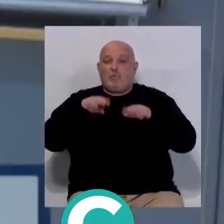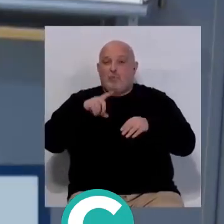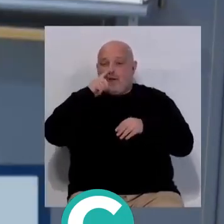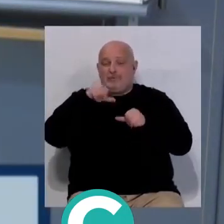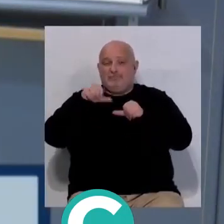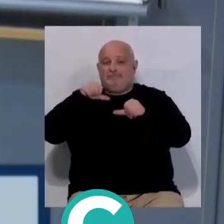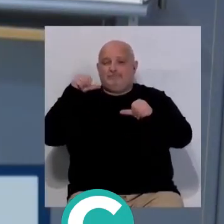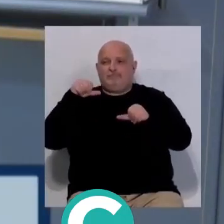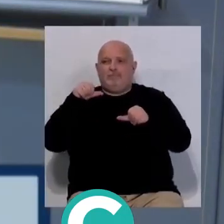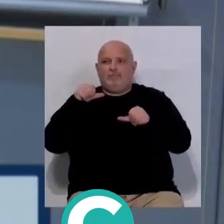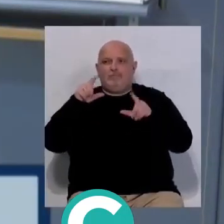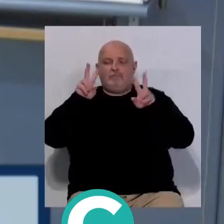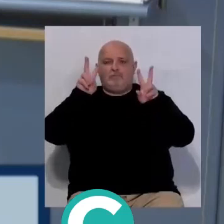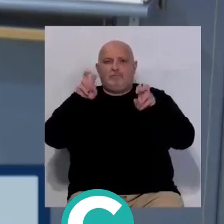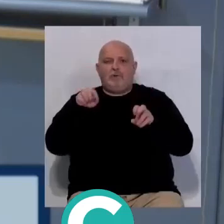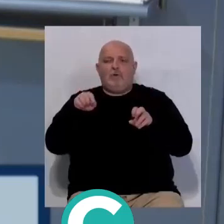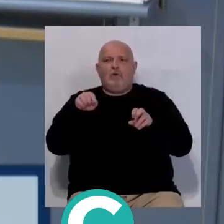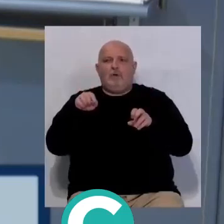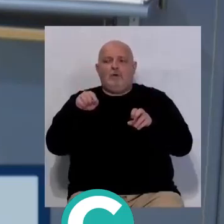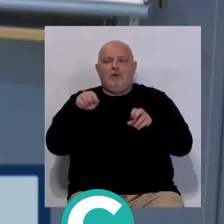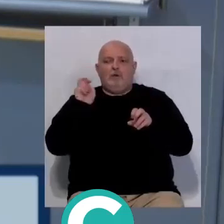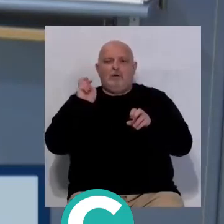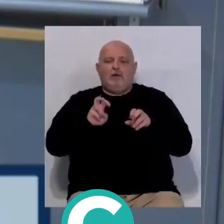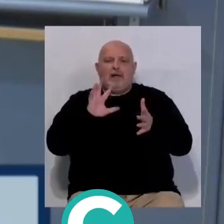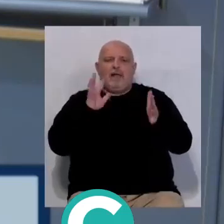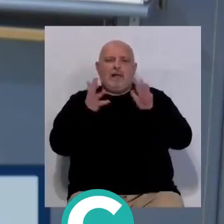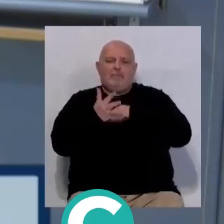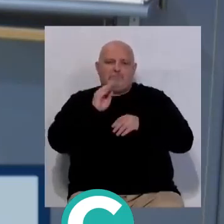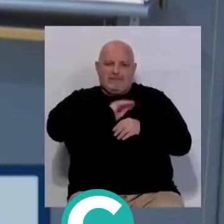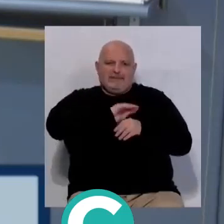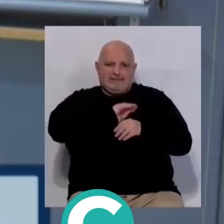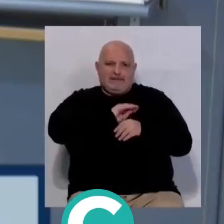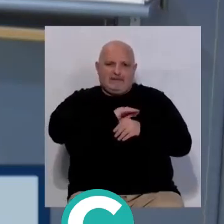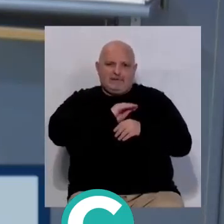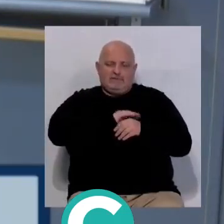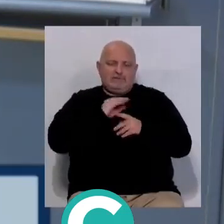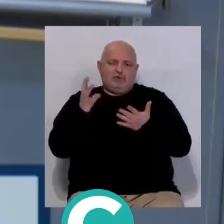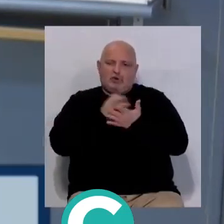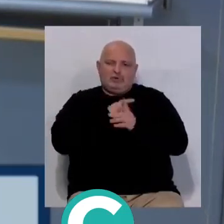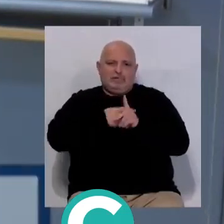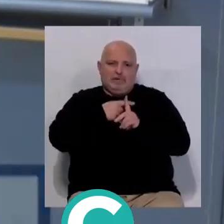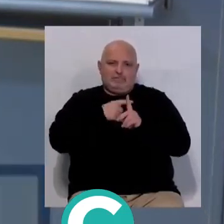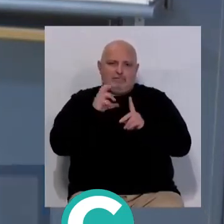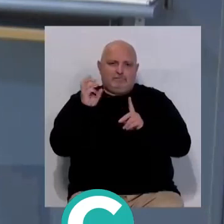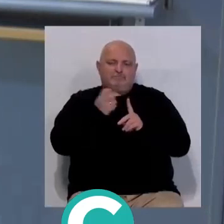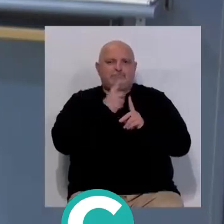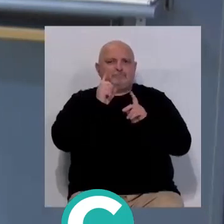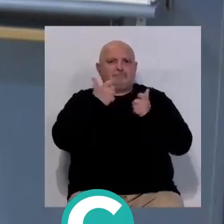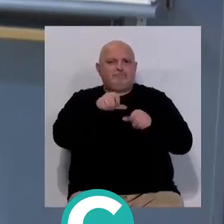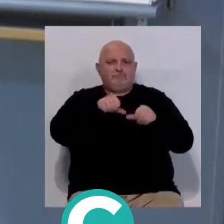años ha sufrido un cambio radical en cuanto a todos los tipos de tratamiento, no solo la